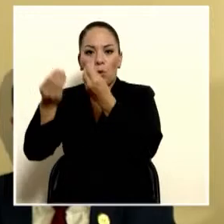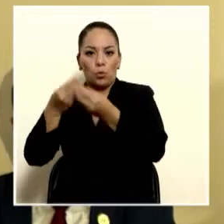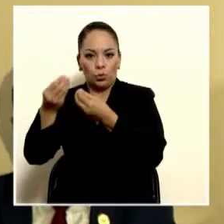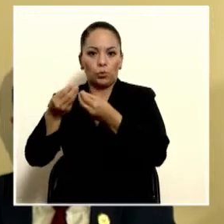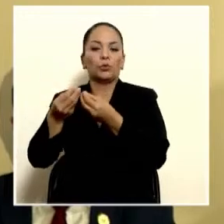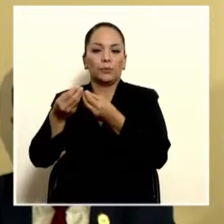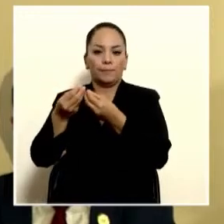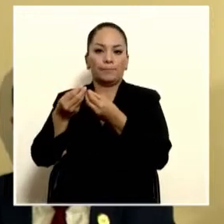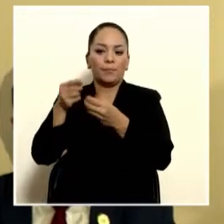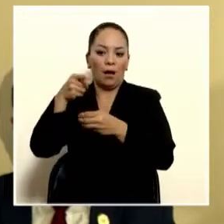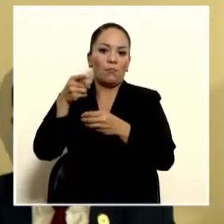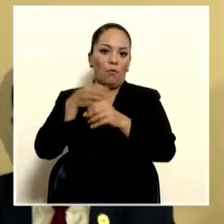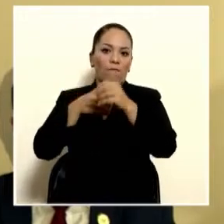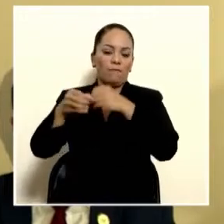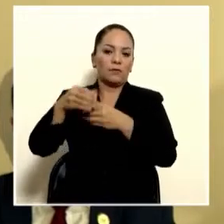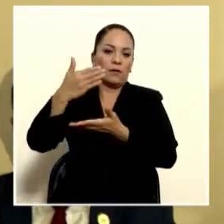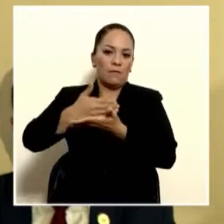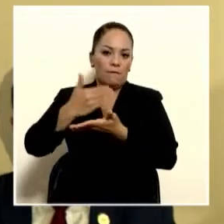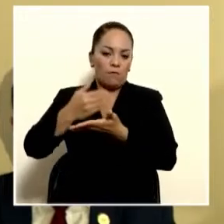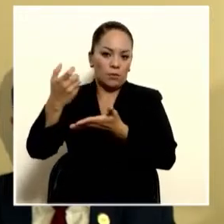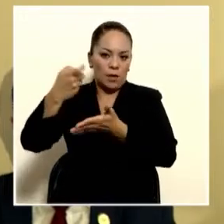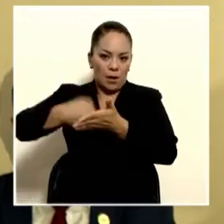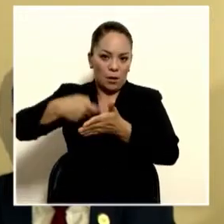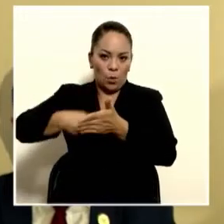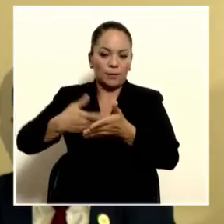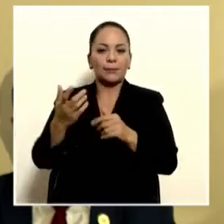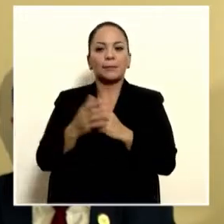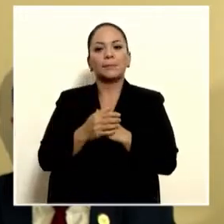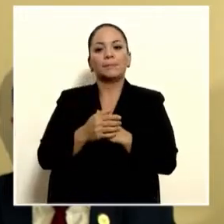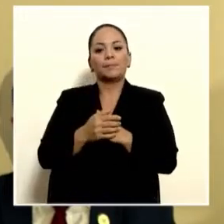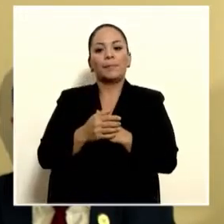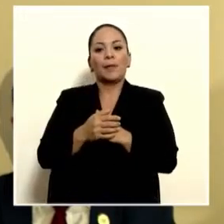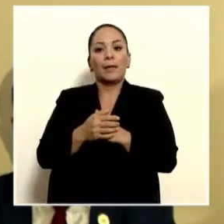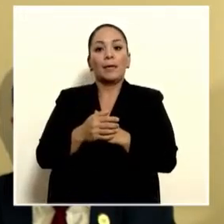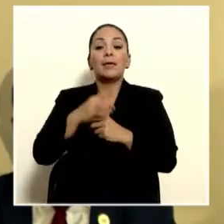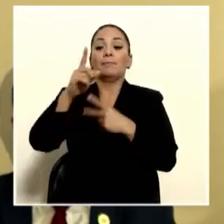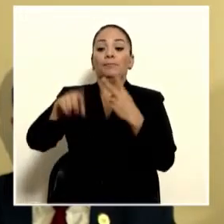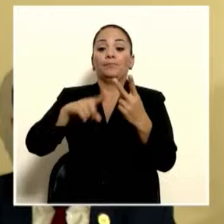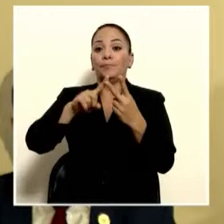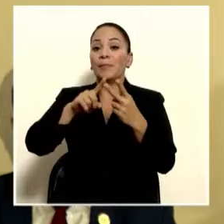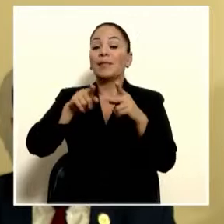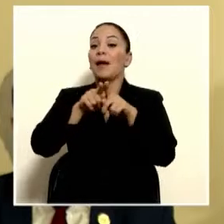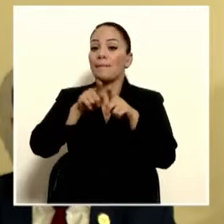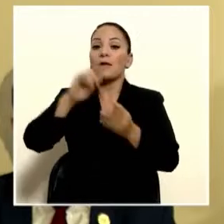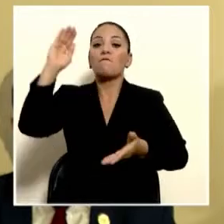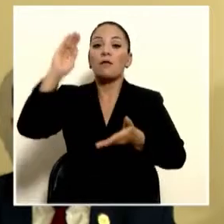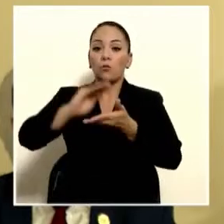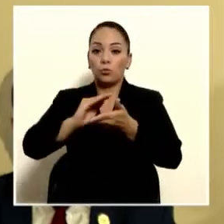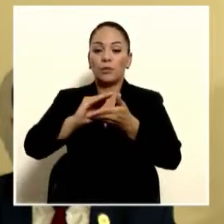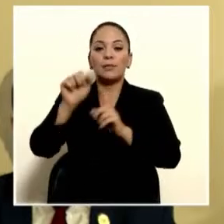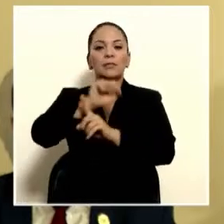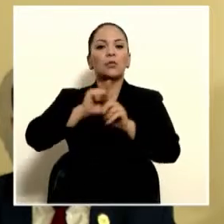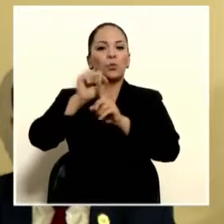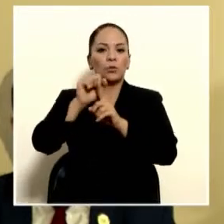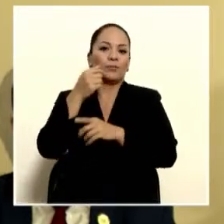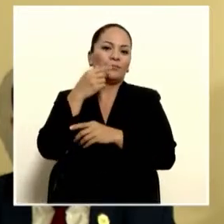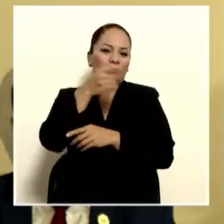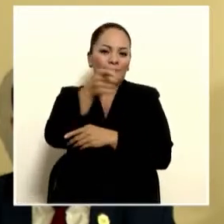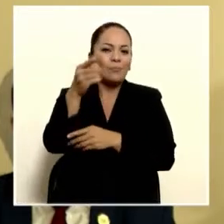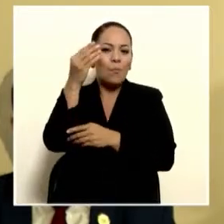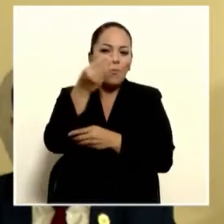aduanas. Y segundo, reducir lo que los costarricenses saben que todavía lamentablemente pasa